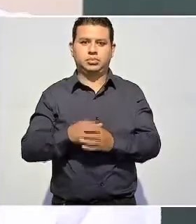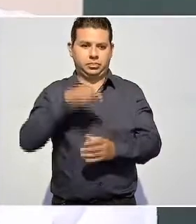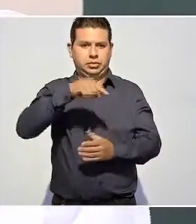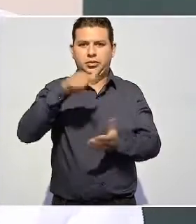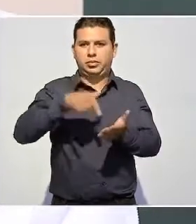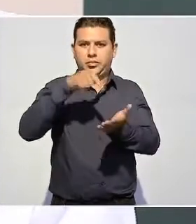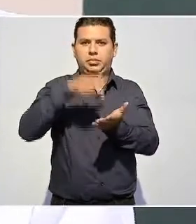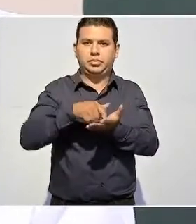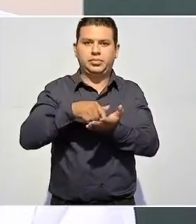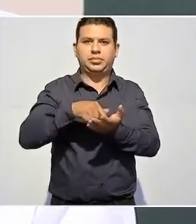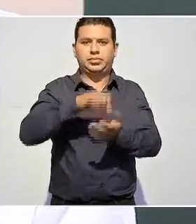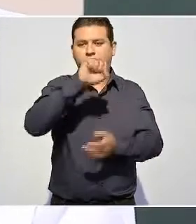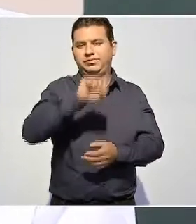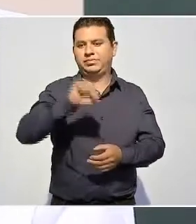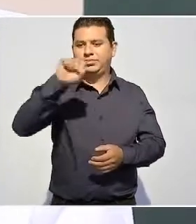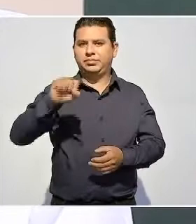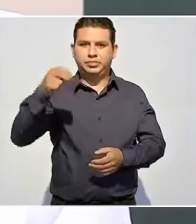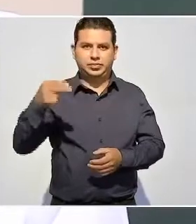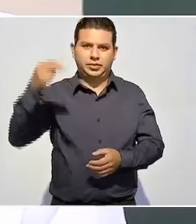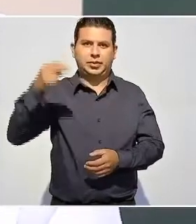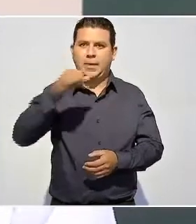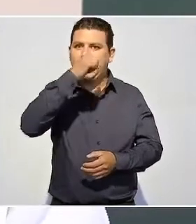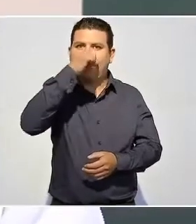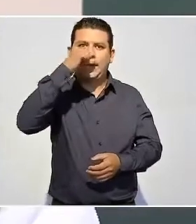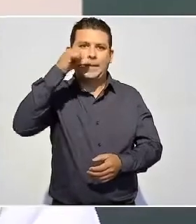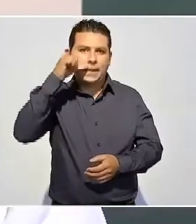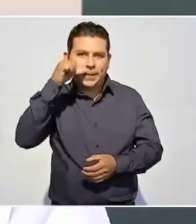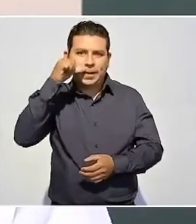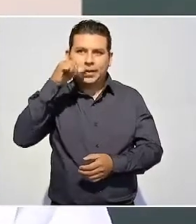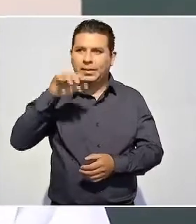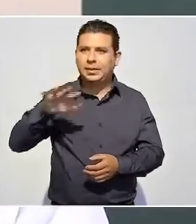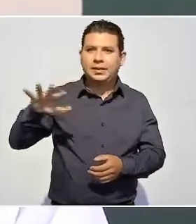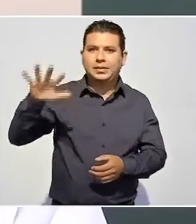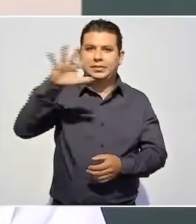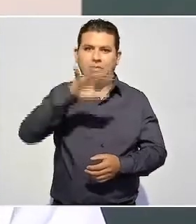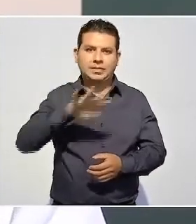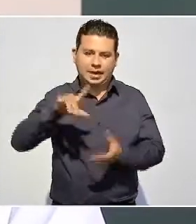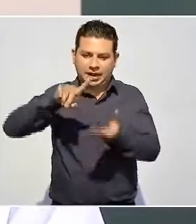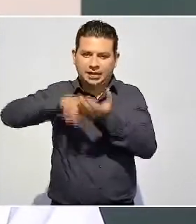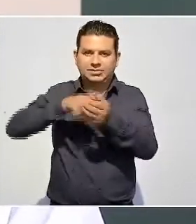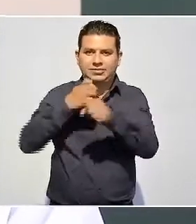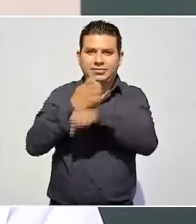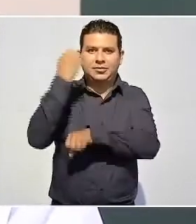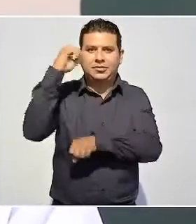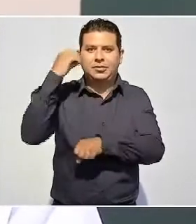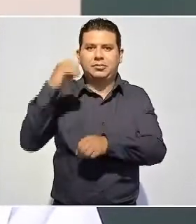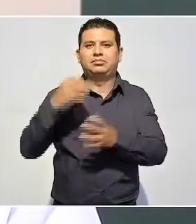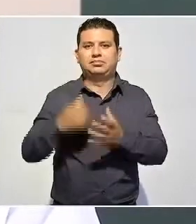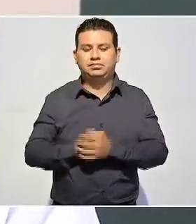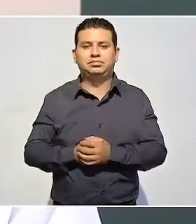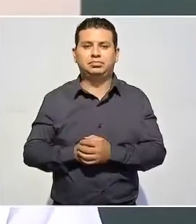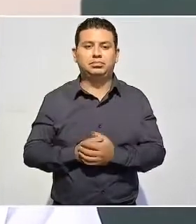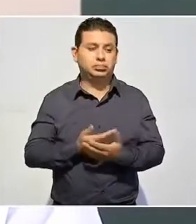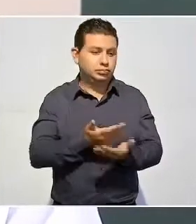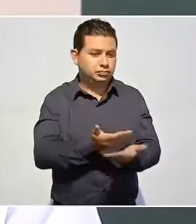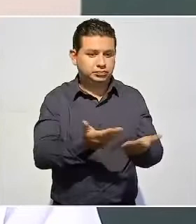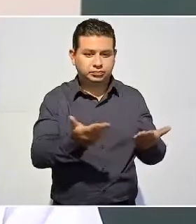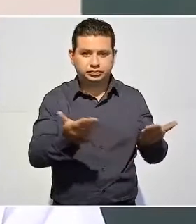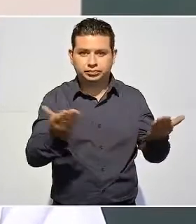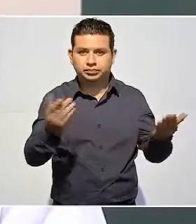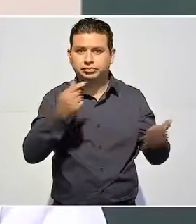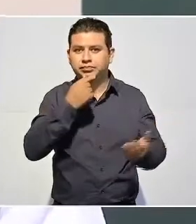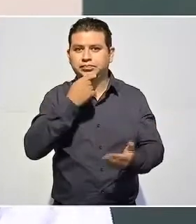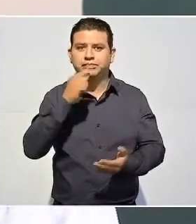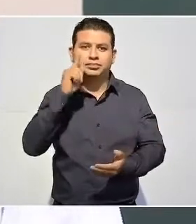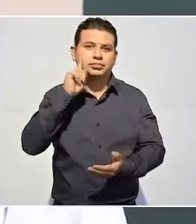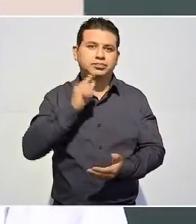Sierra Norte, Sierra Juárez, del estado de Oaxaca, niñas, niños,